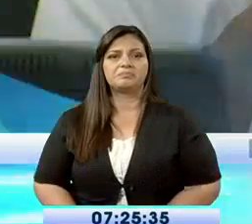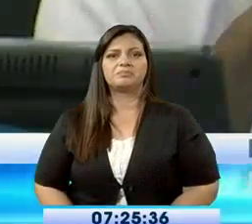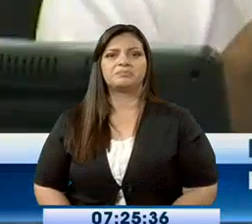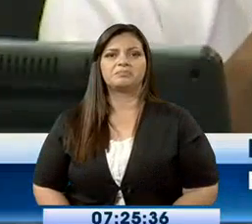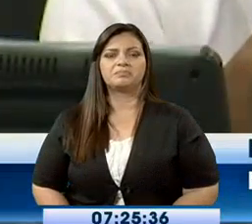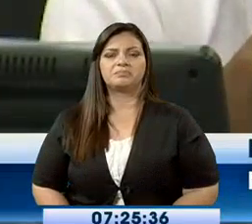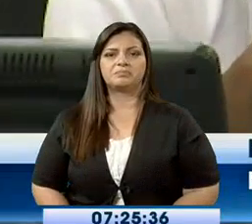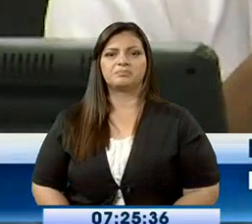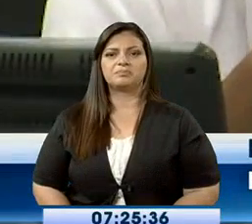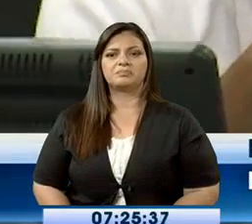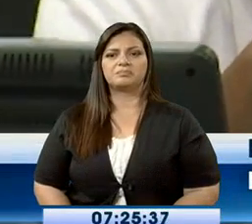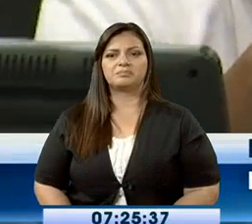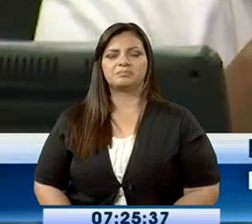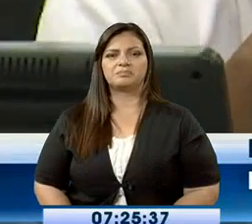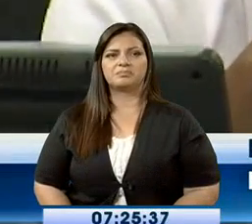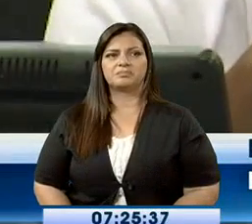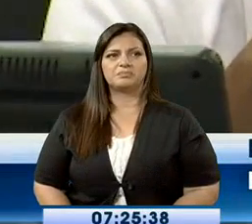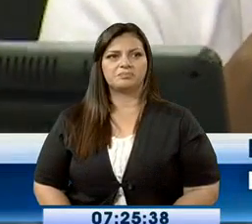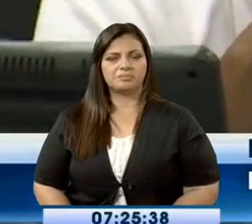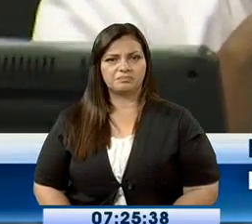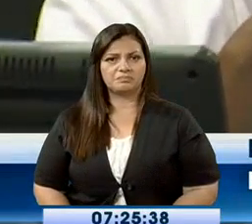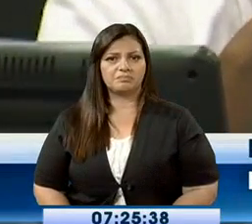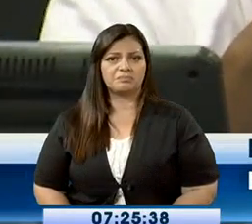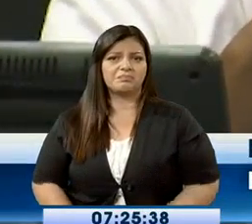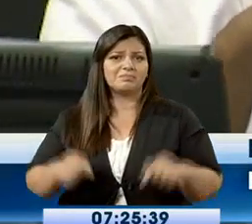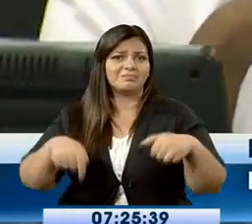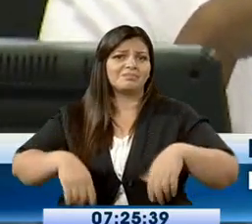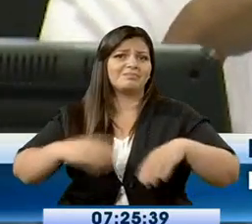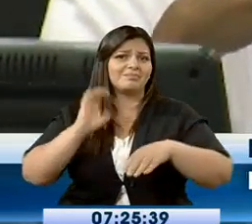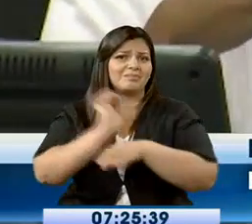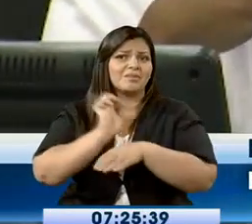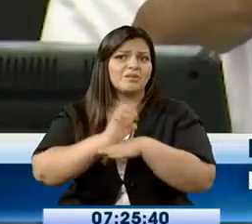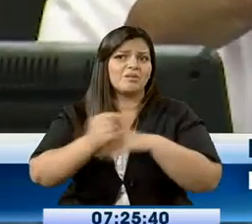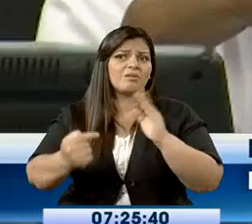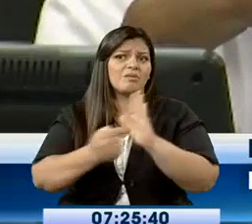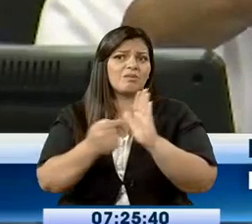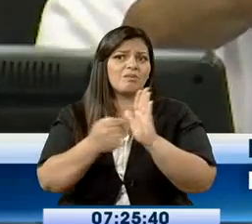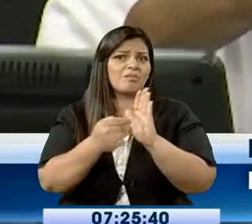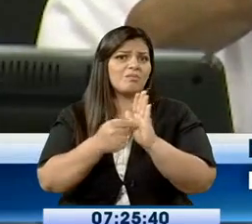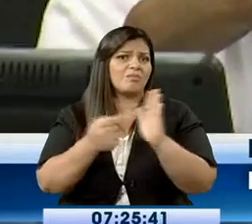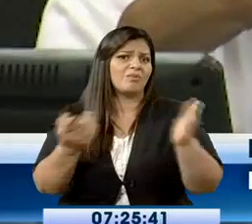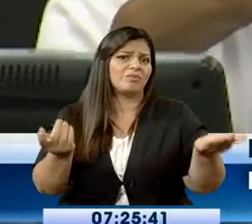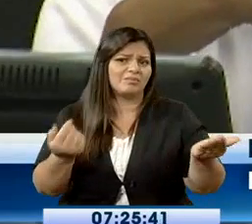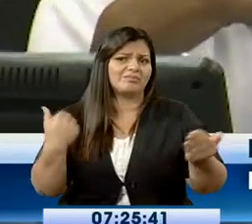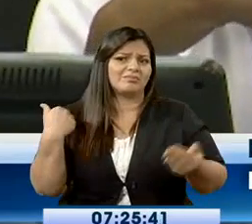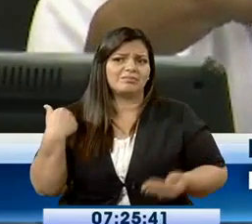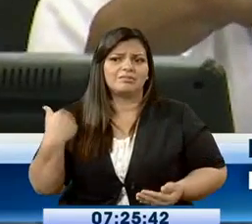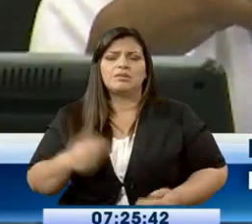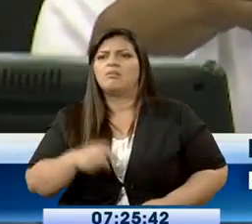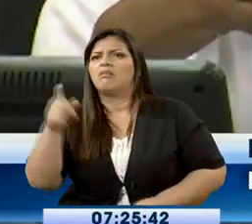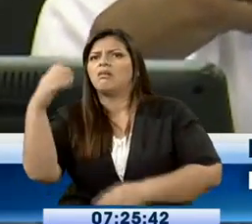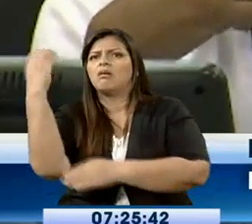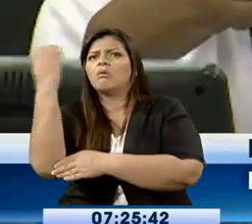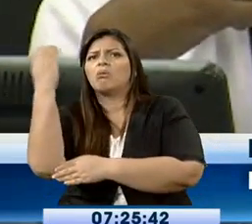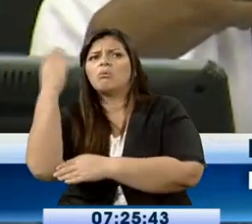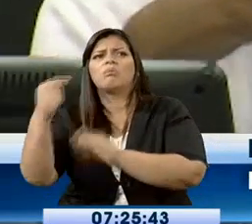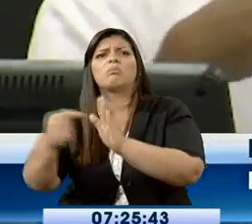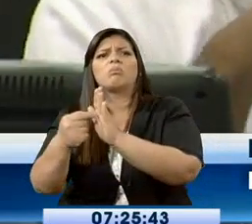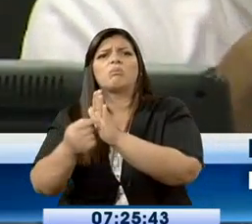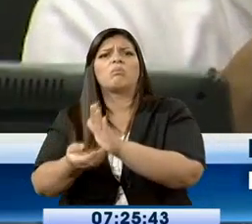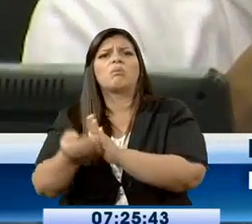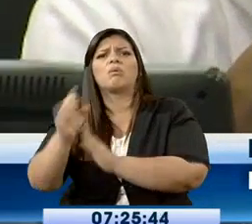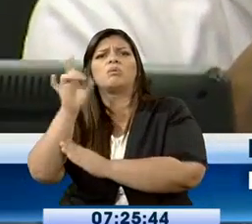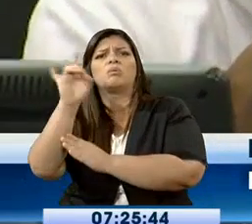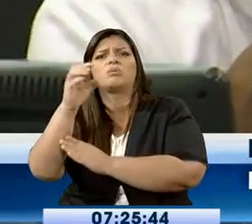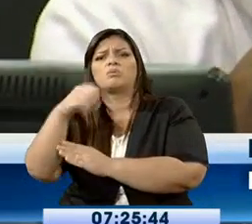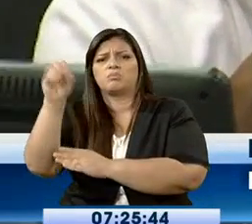es un país de bajos impuestos. Duela quien le duela. Vaya a Colombia. ¿Cuánto es el IVA en Colombia? Creo que 18%.